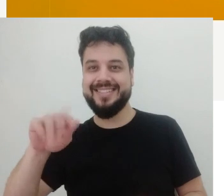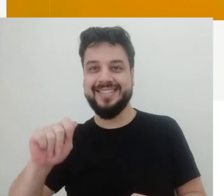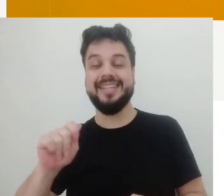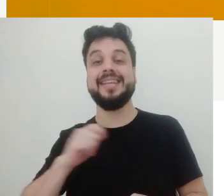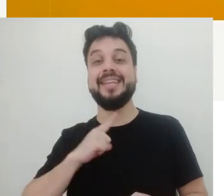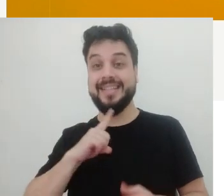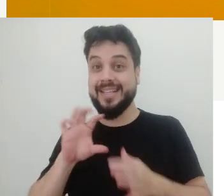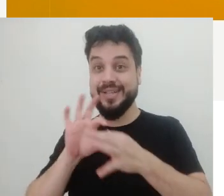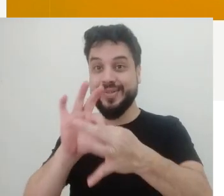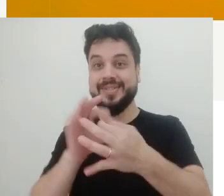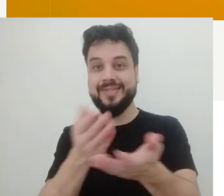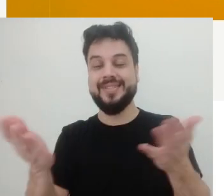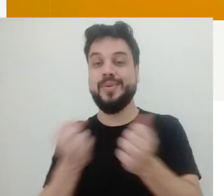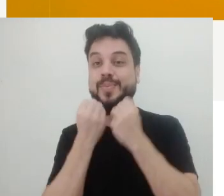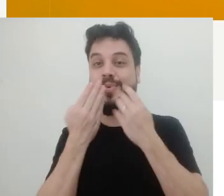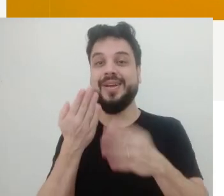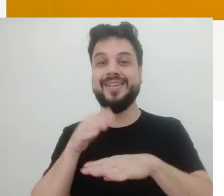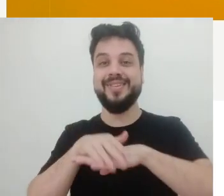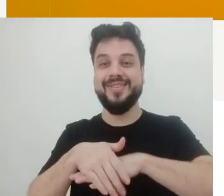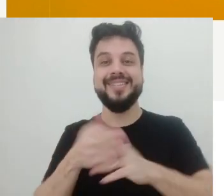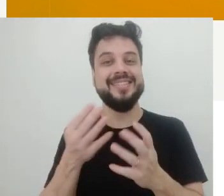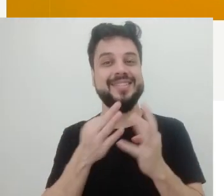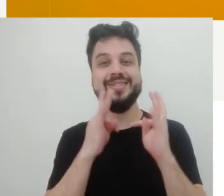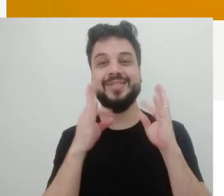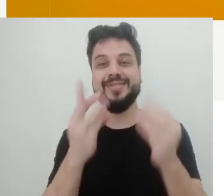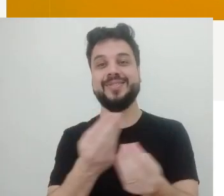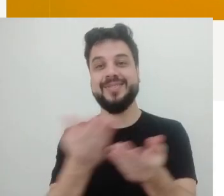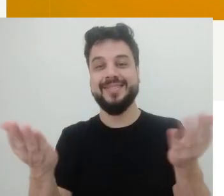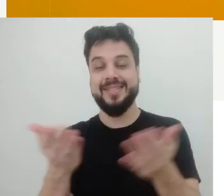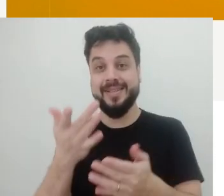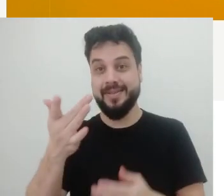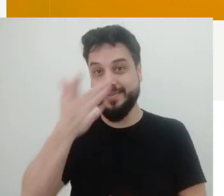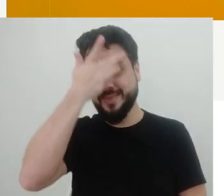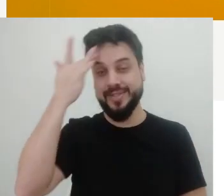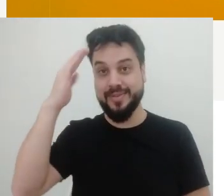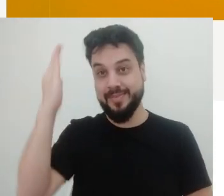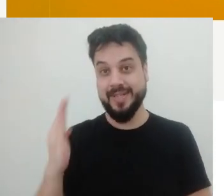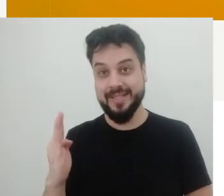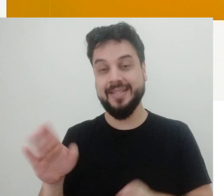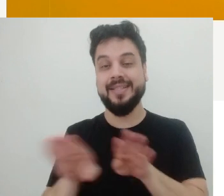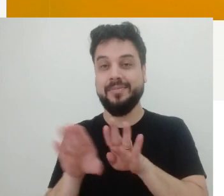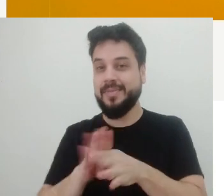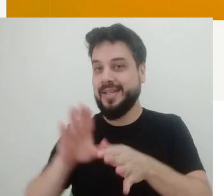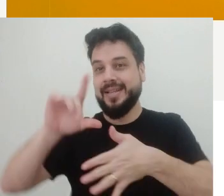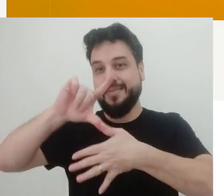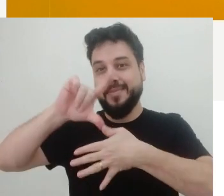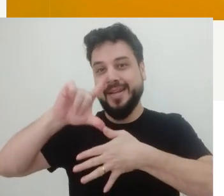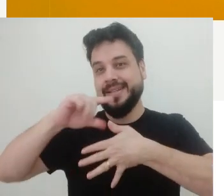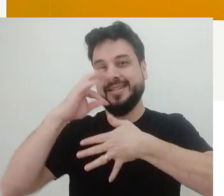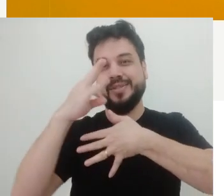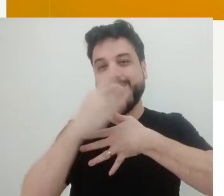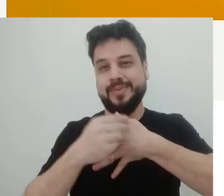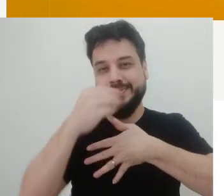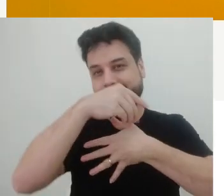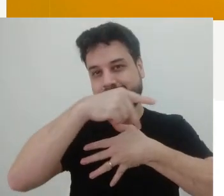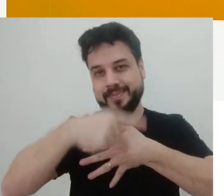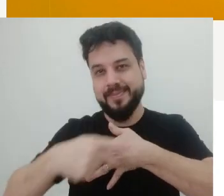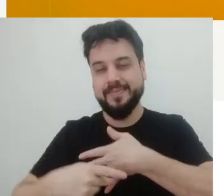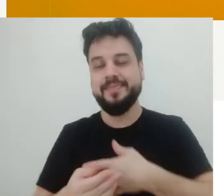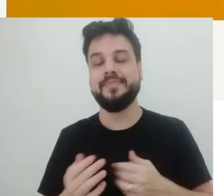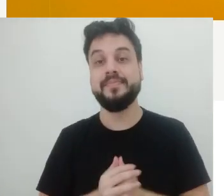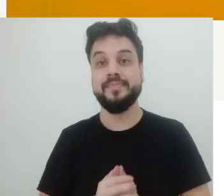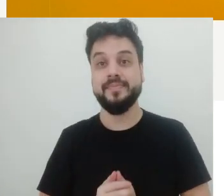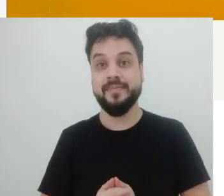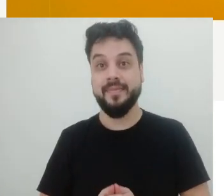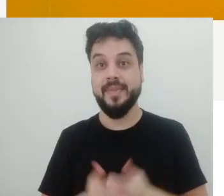Quero falar da interdisciplinaridade em espanhol e quero falar também a partir de